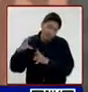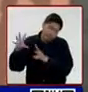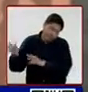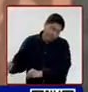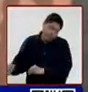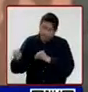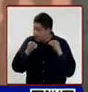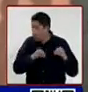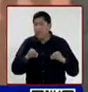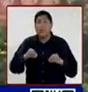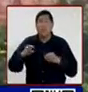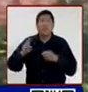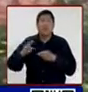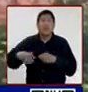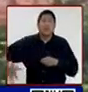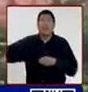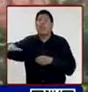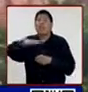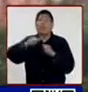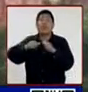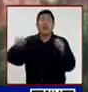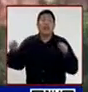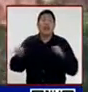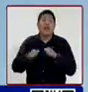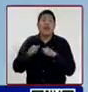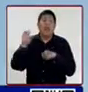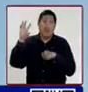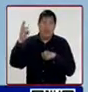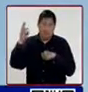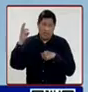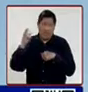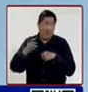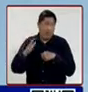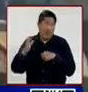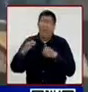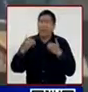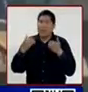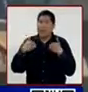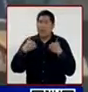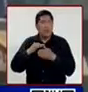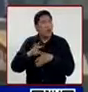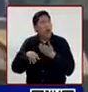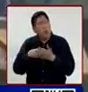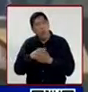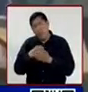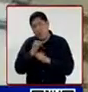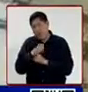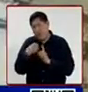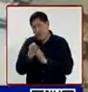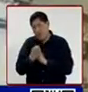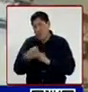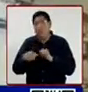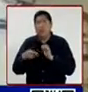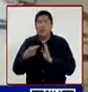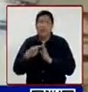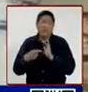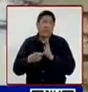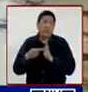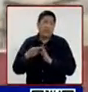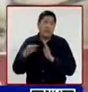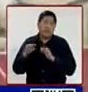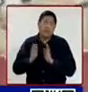Está en el distrito 6, en la zona de Aruni. El lugar cuenta con todas las condiciones según normativa para